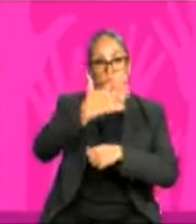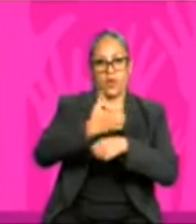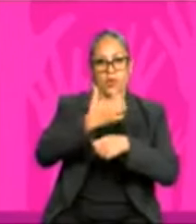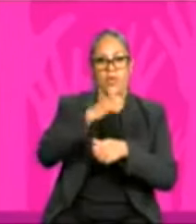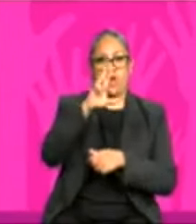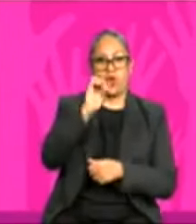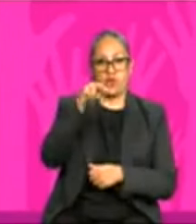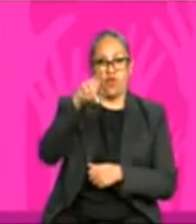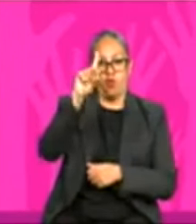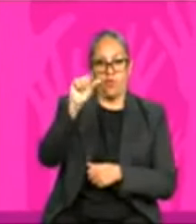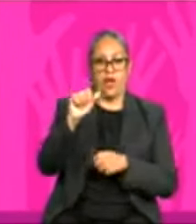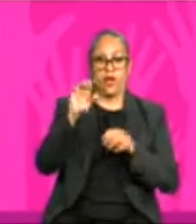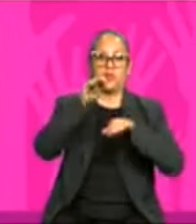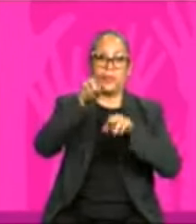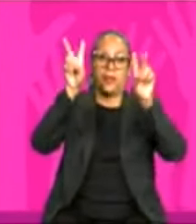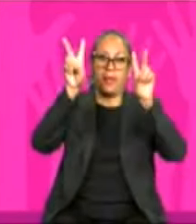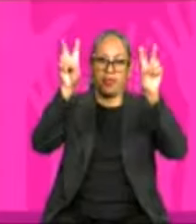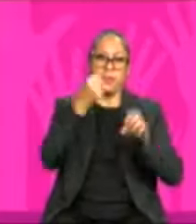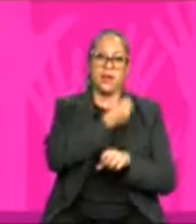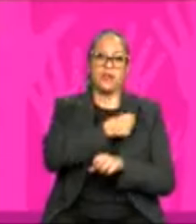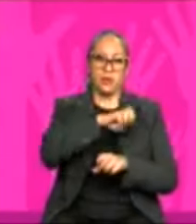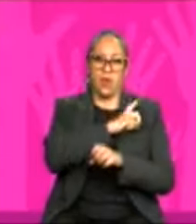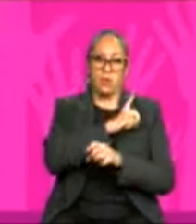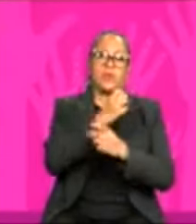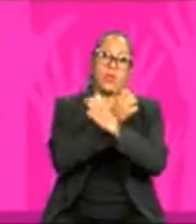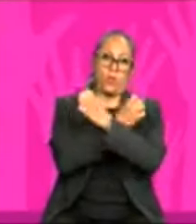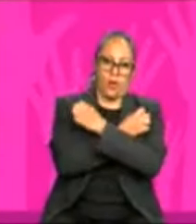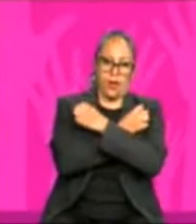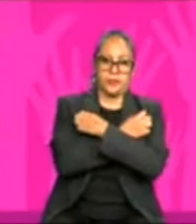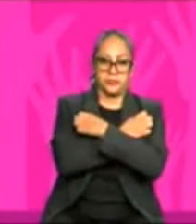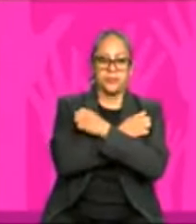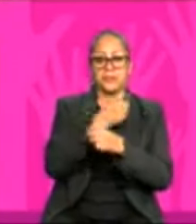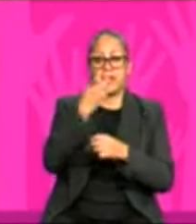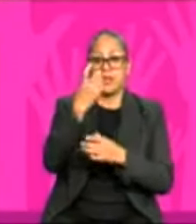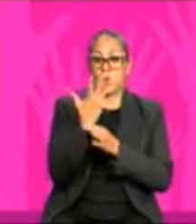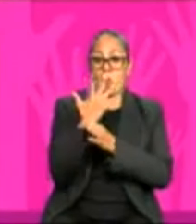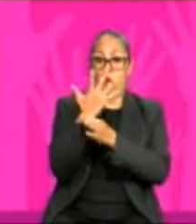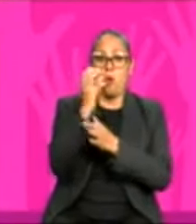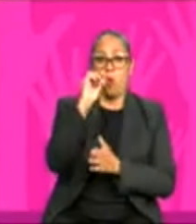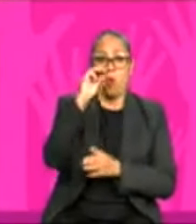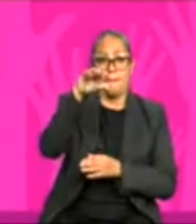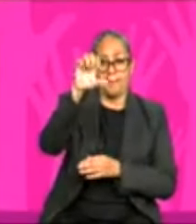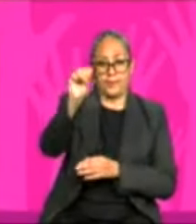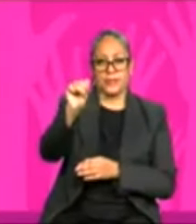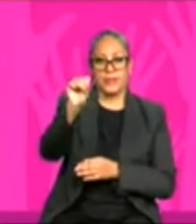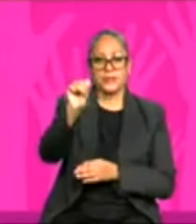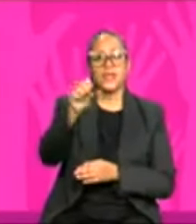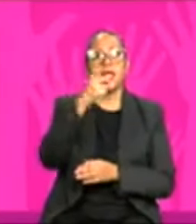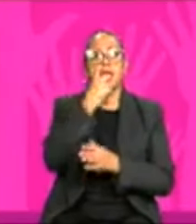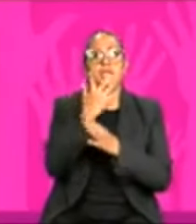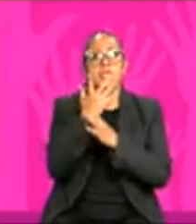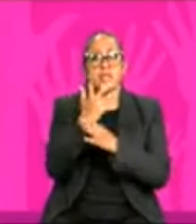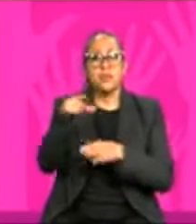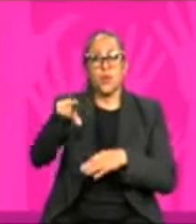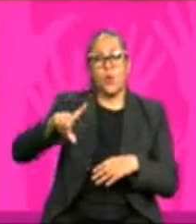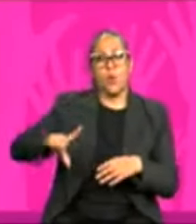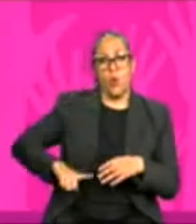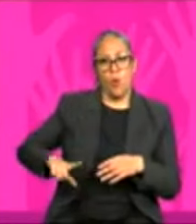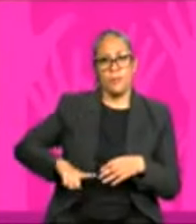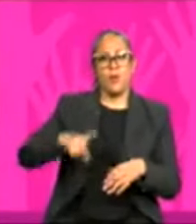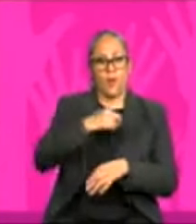es salud y educación. De acuerdo a la Organización Mundial de la Salud, la OMS por sus siglas, refiere que los gobiernos